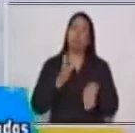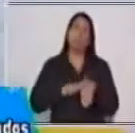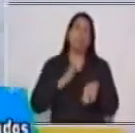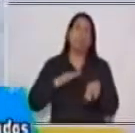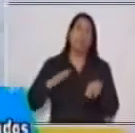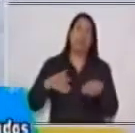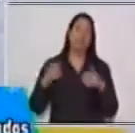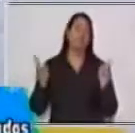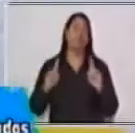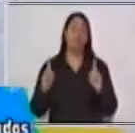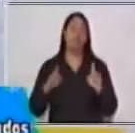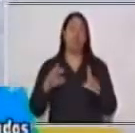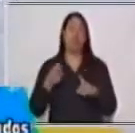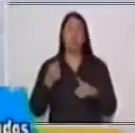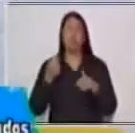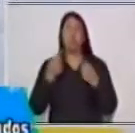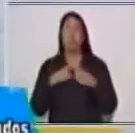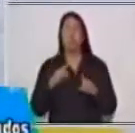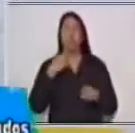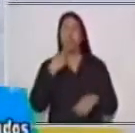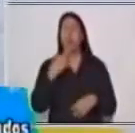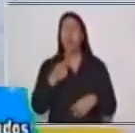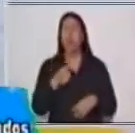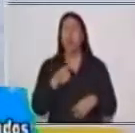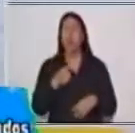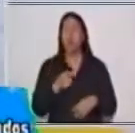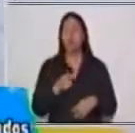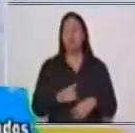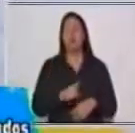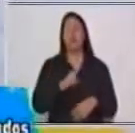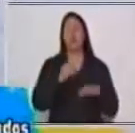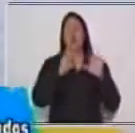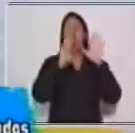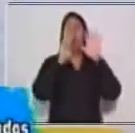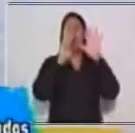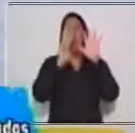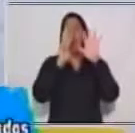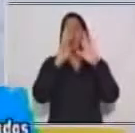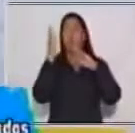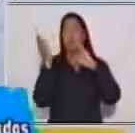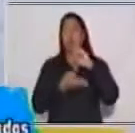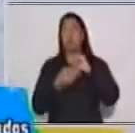resultado de 8 dividido 1.8 es